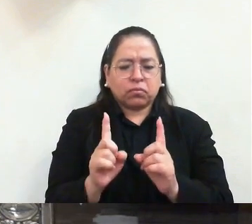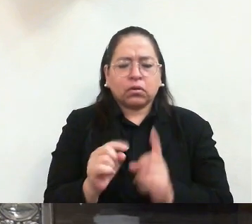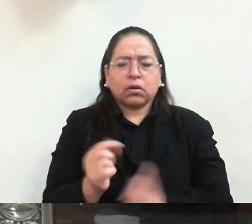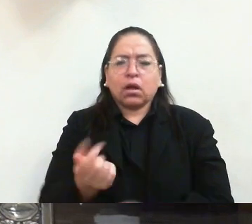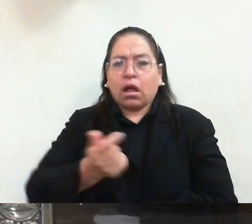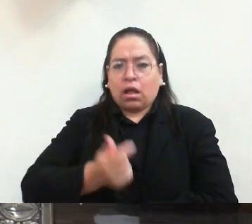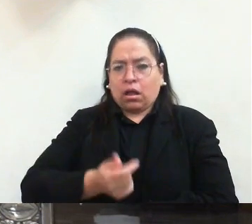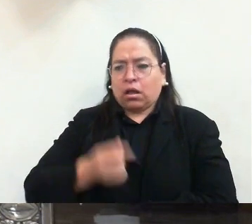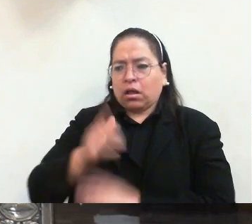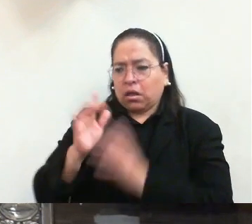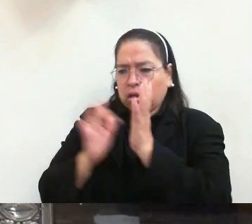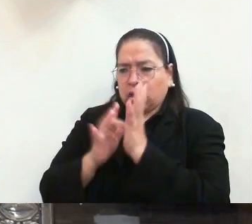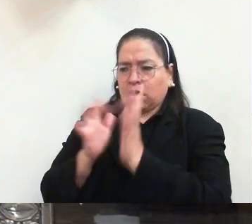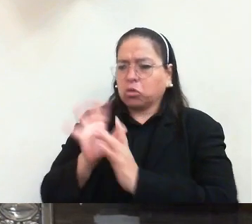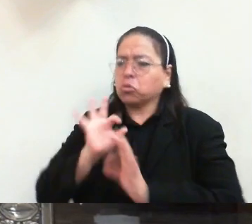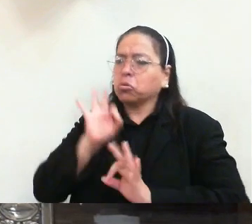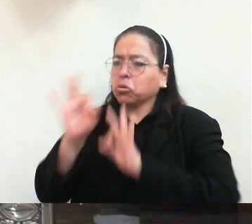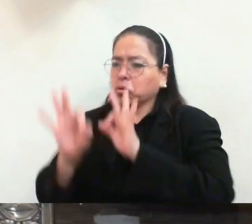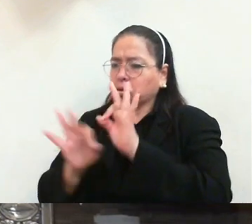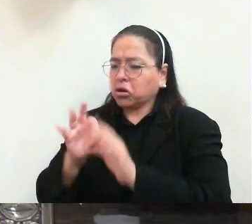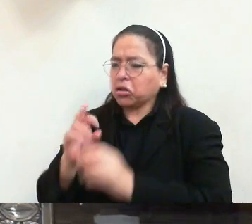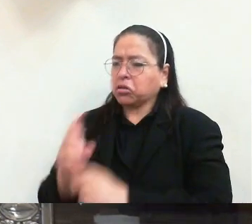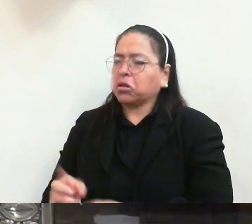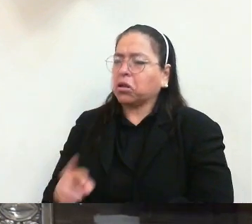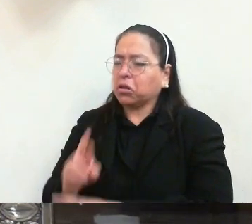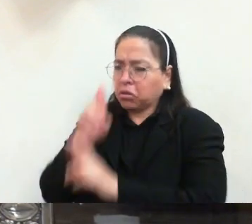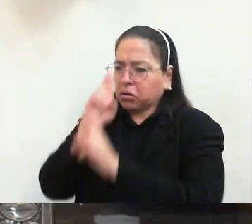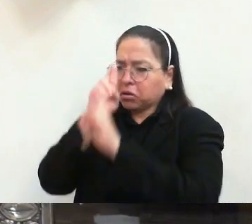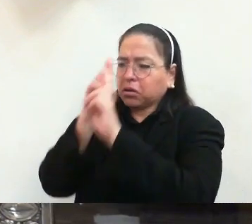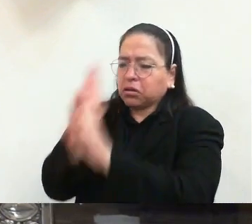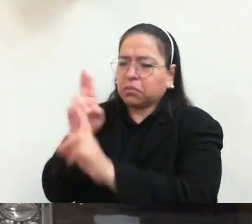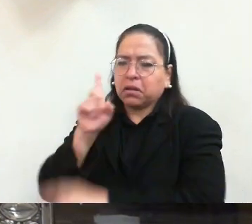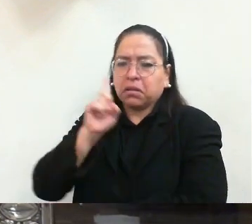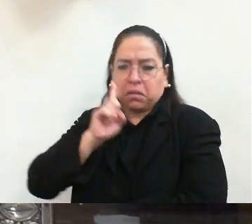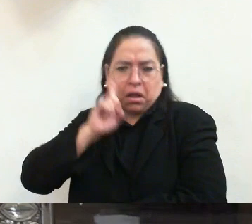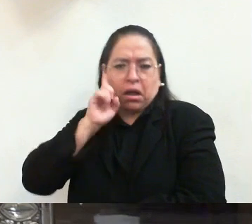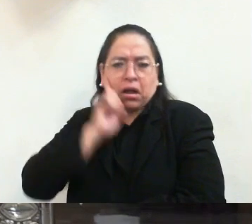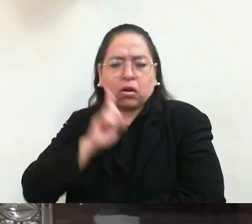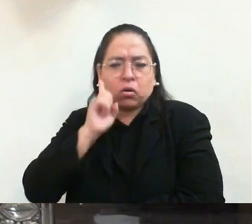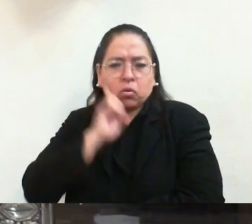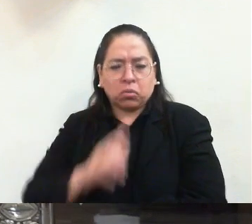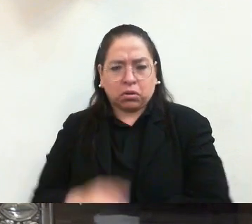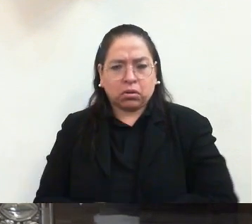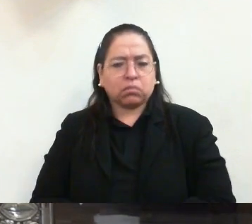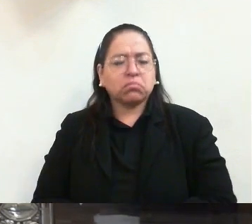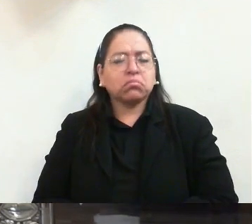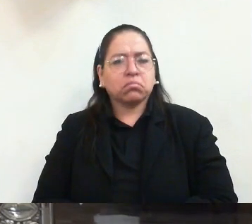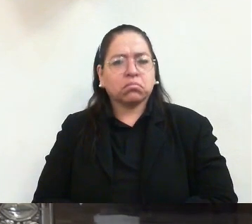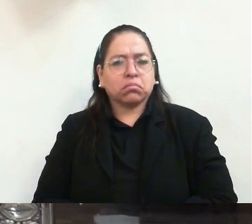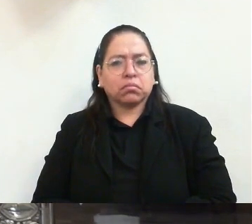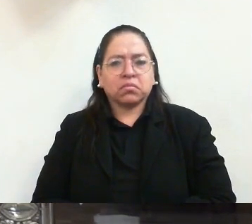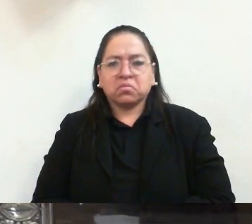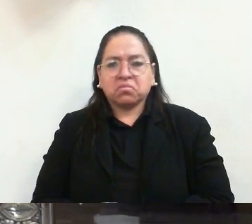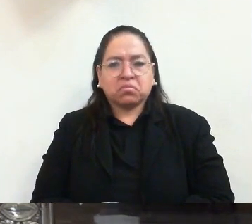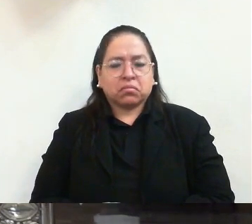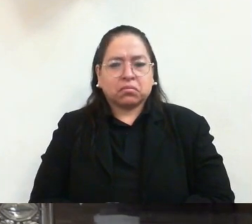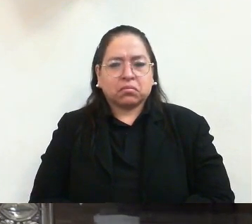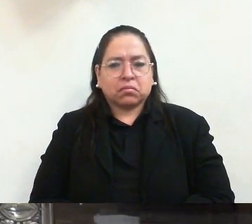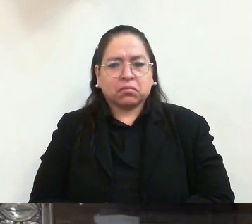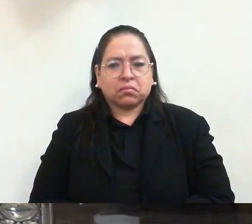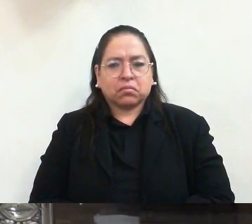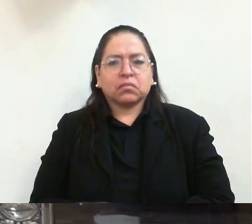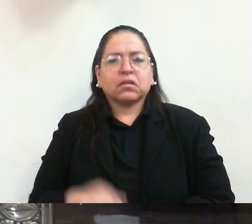justo y valiente como lo hizo siempre cuando encontró